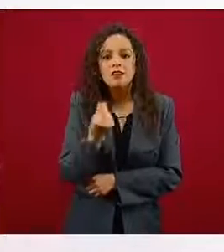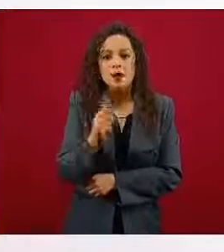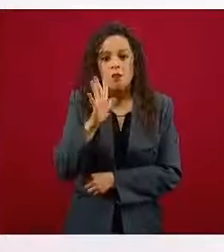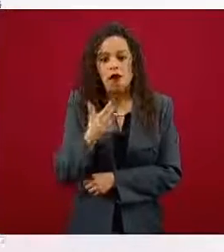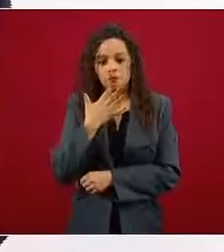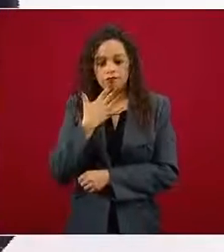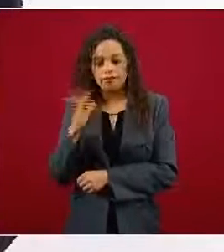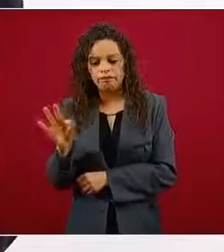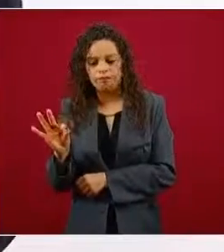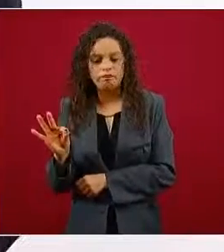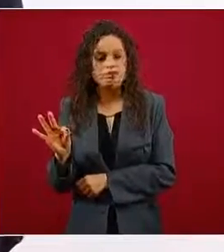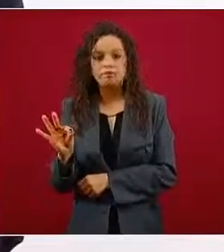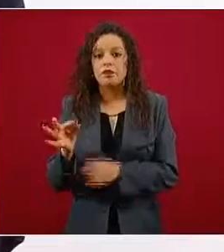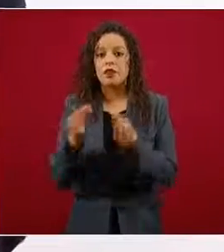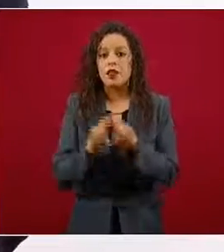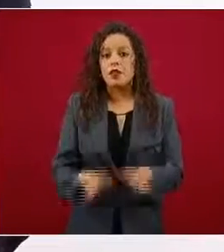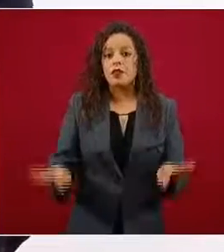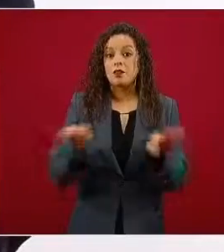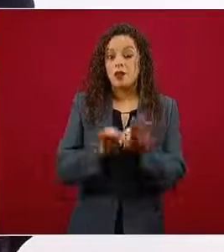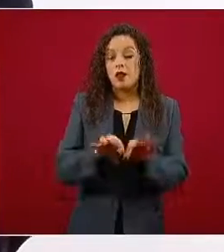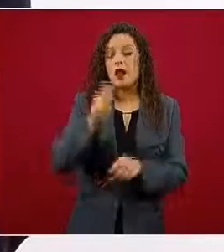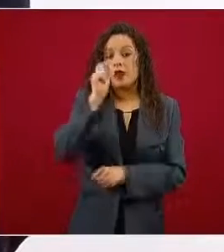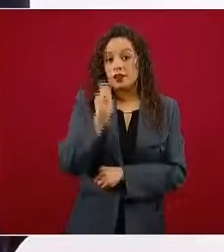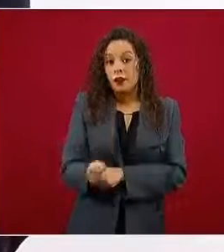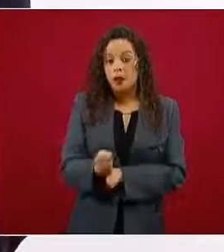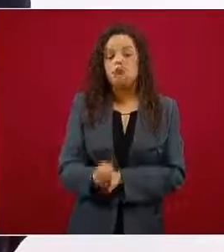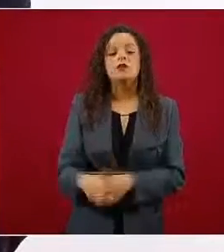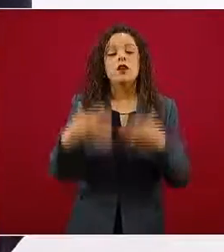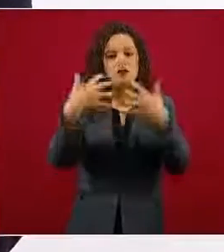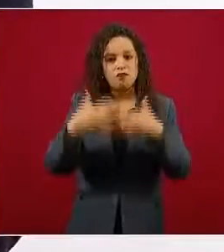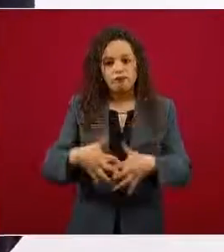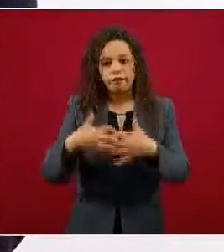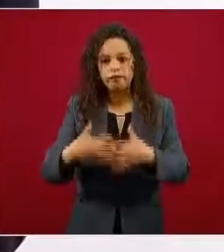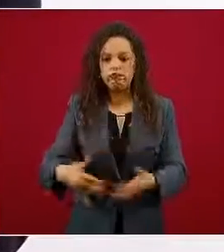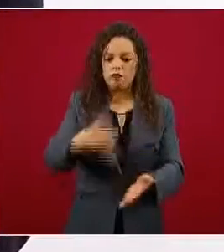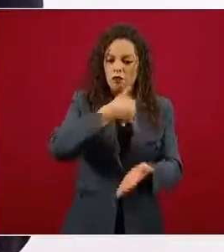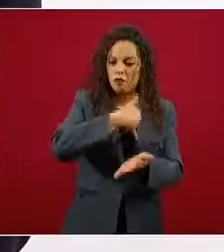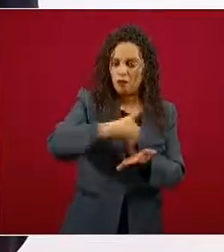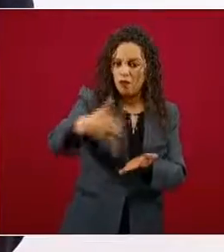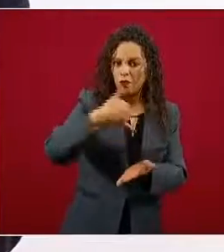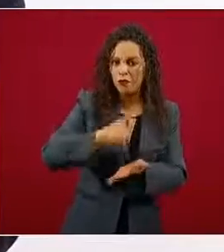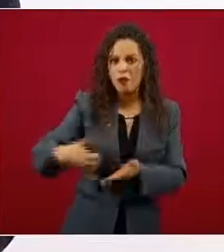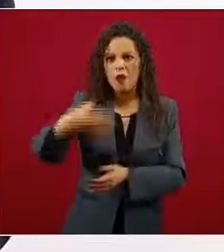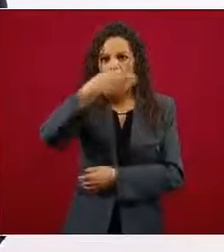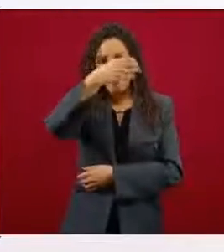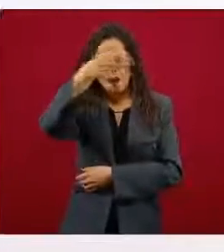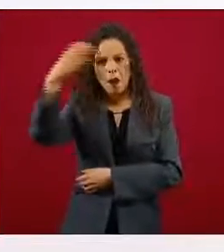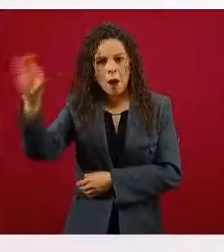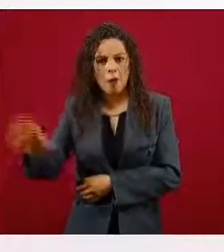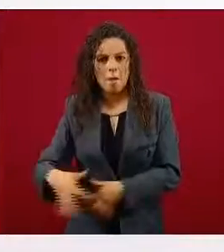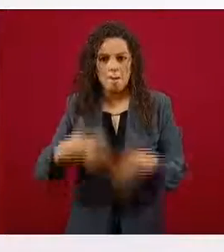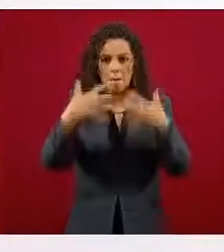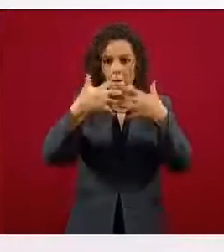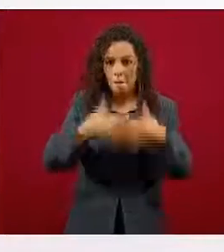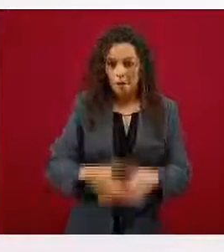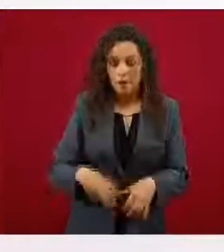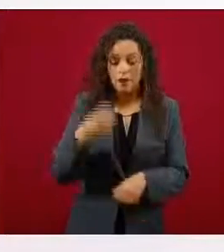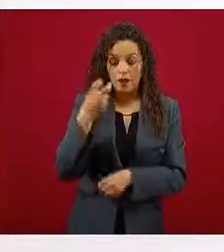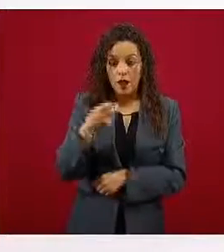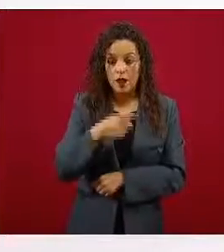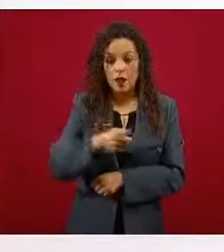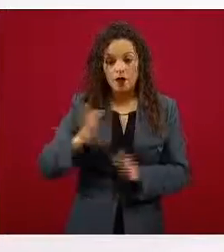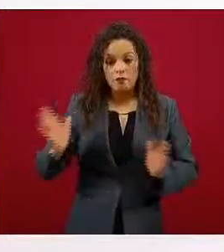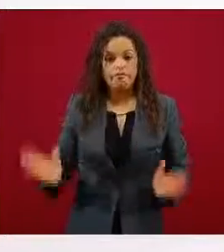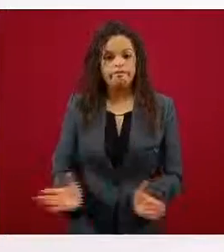proporciones colosales y la industria, la agricultura, el comercio, todo será materialmente empujado